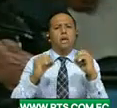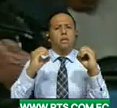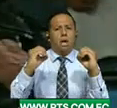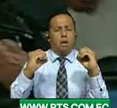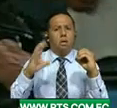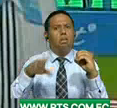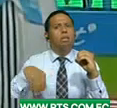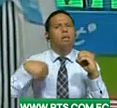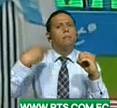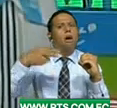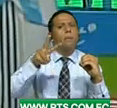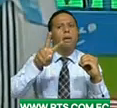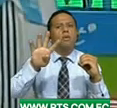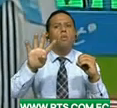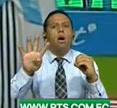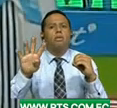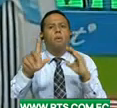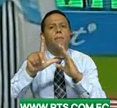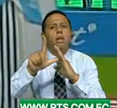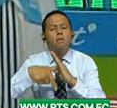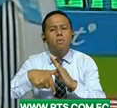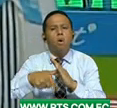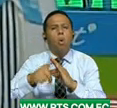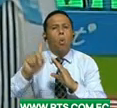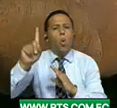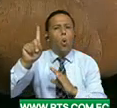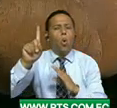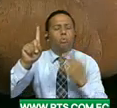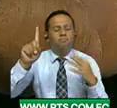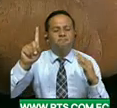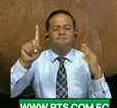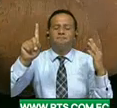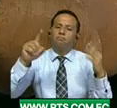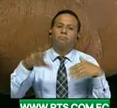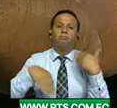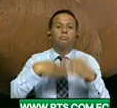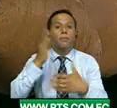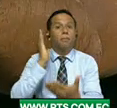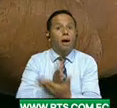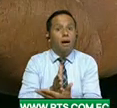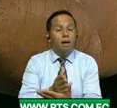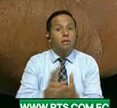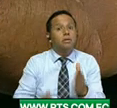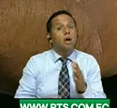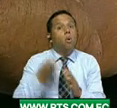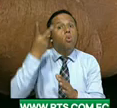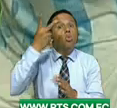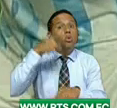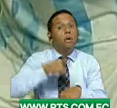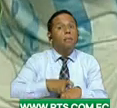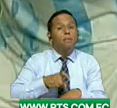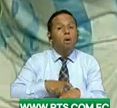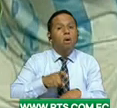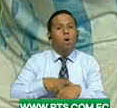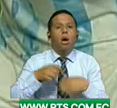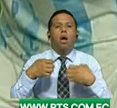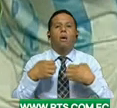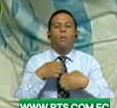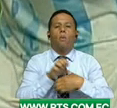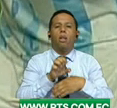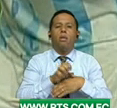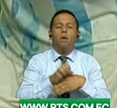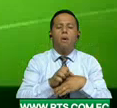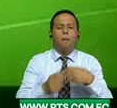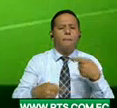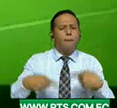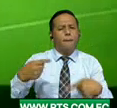24 minutos de juego. Así se fueron al descanso. En la segunda parte empezó fuerte Ecuador y tuvo sus opciones, pero